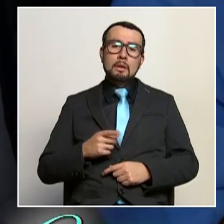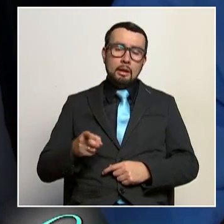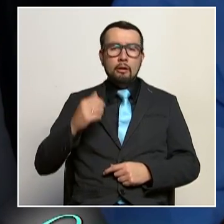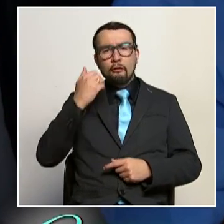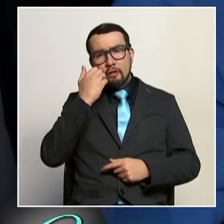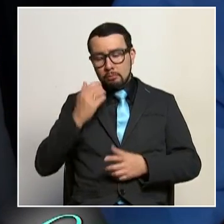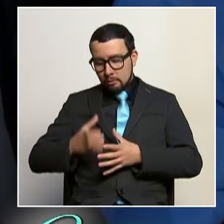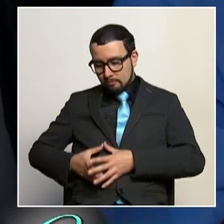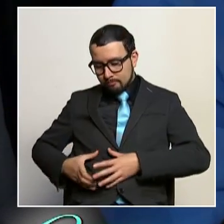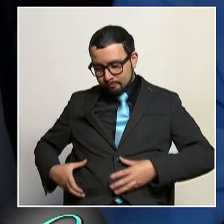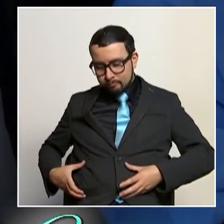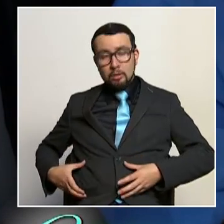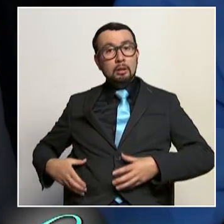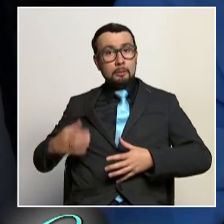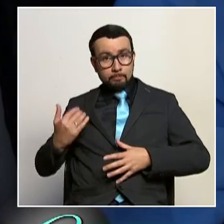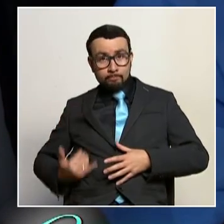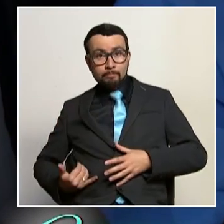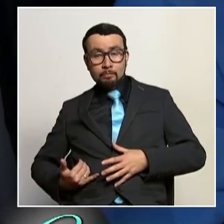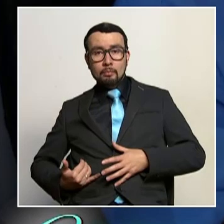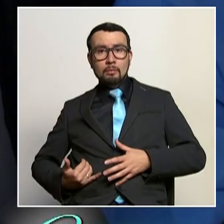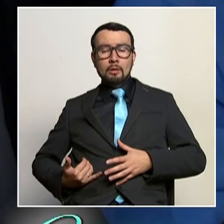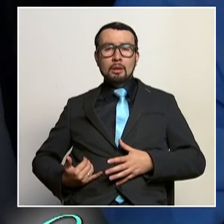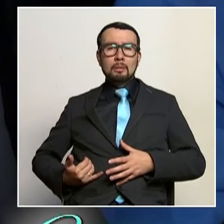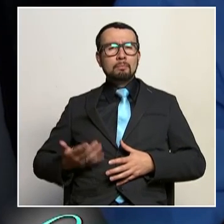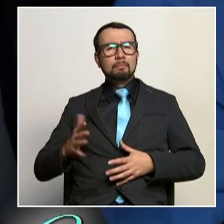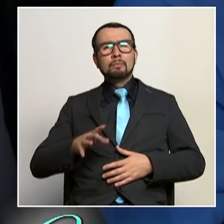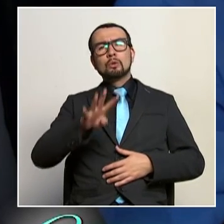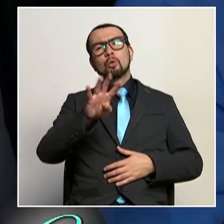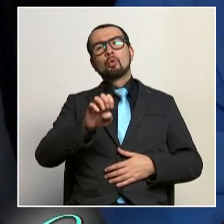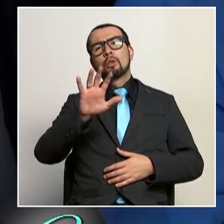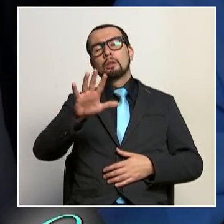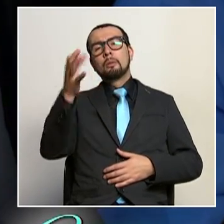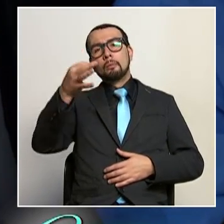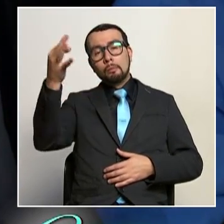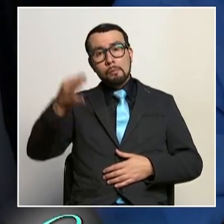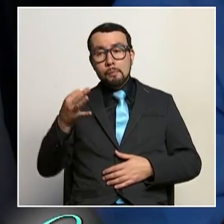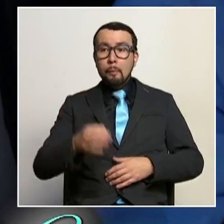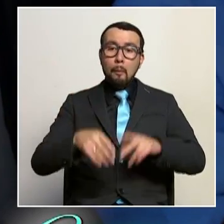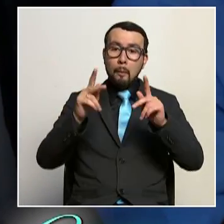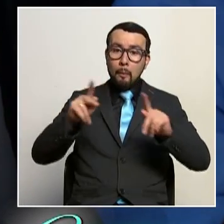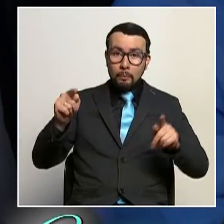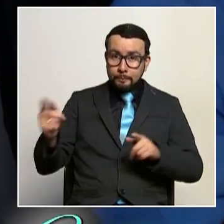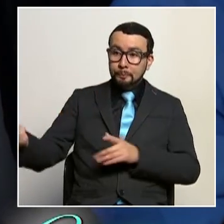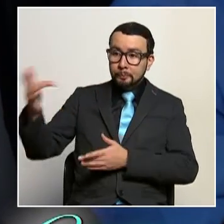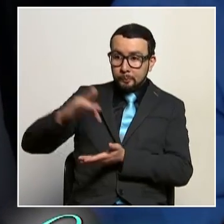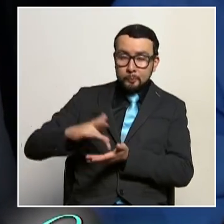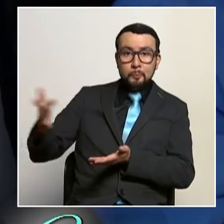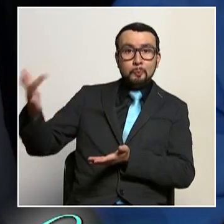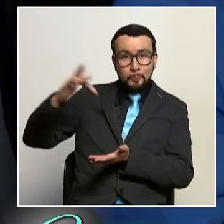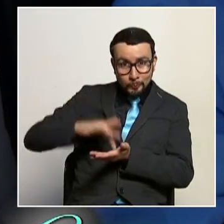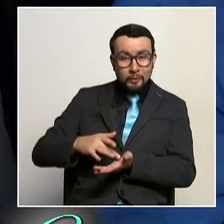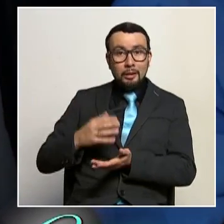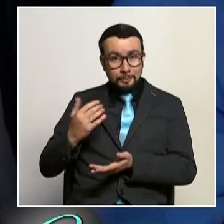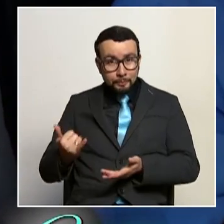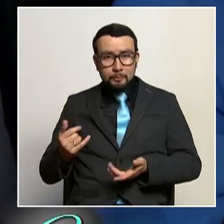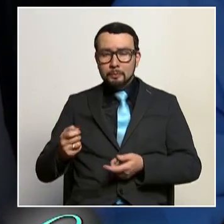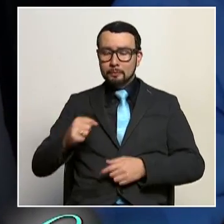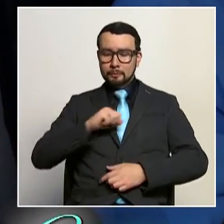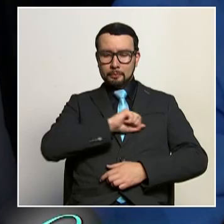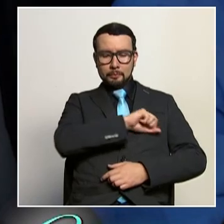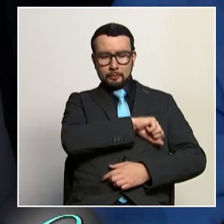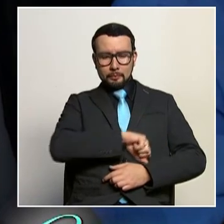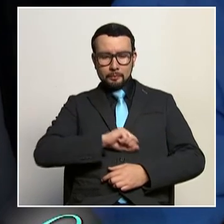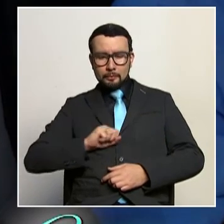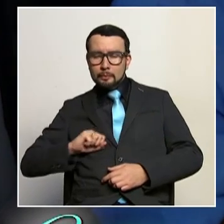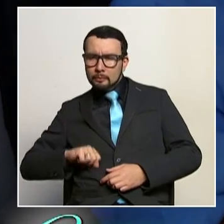hígado. Y en realidad más o menos el 95% de los pacientes que vienen a hacerse este examen ecográfico